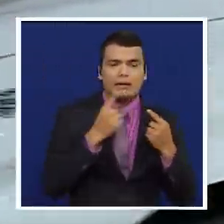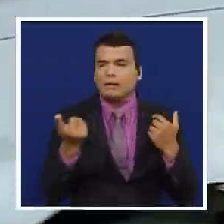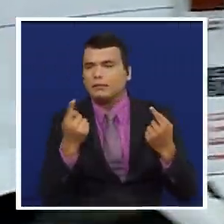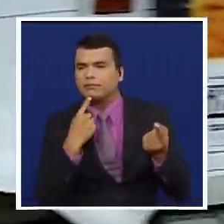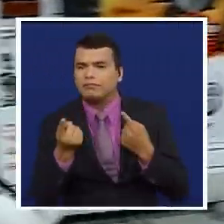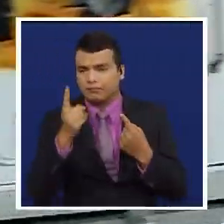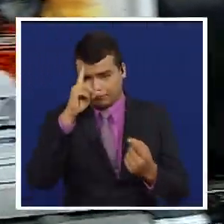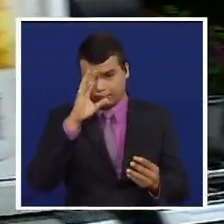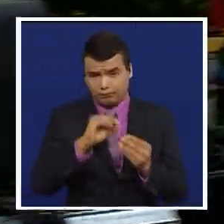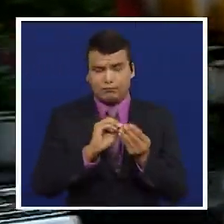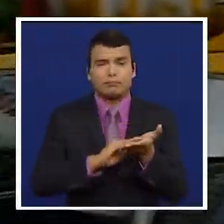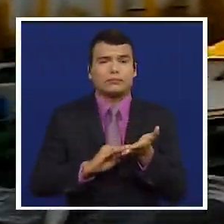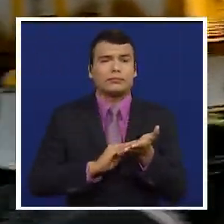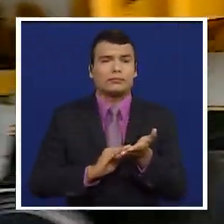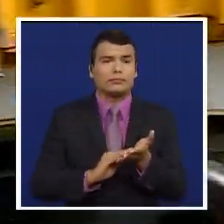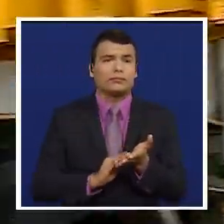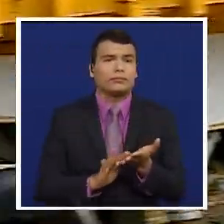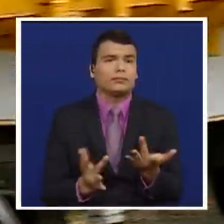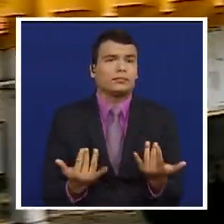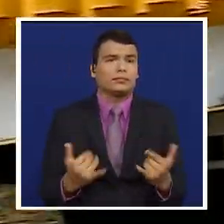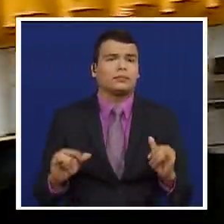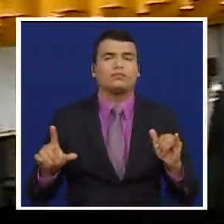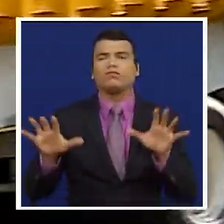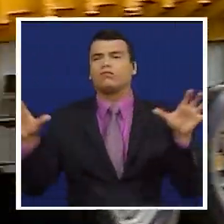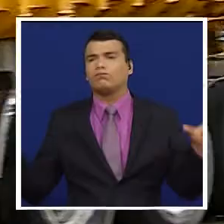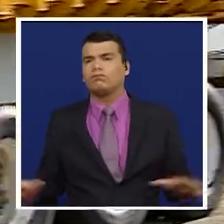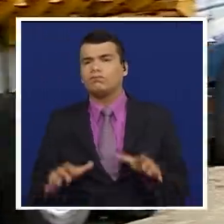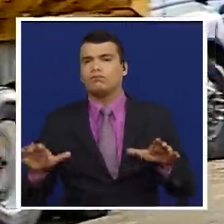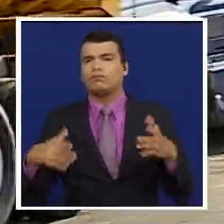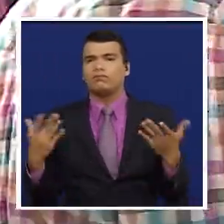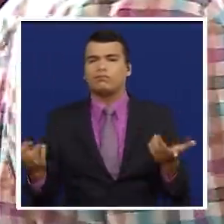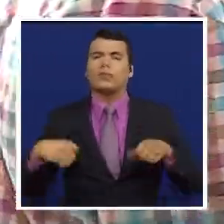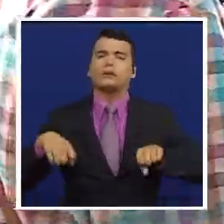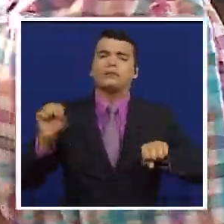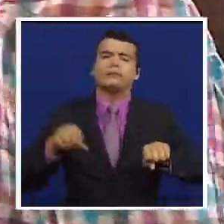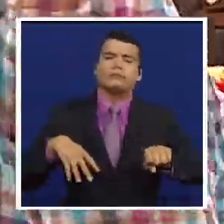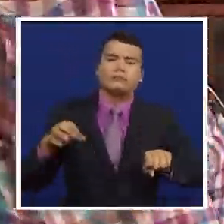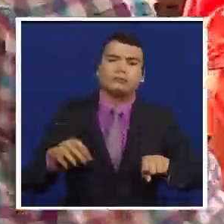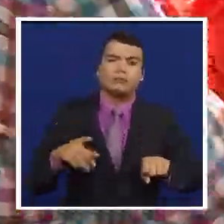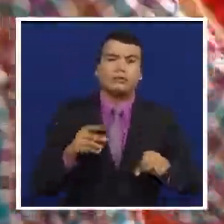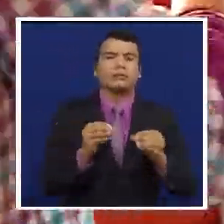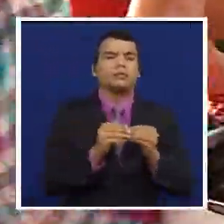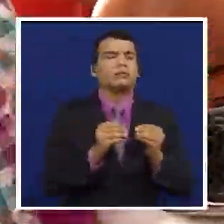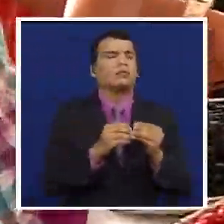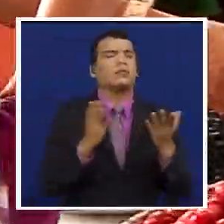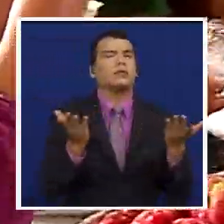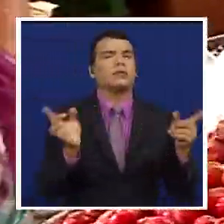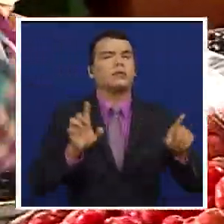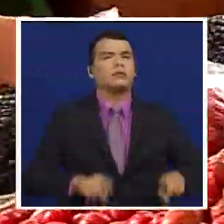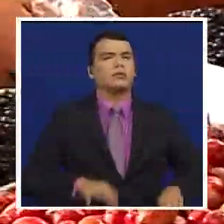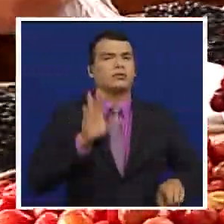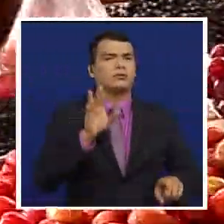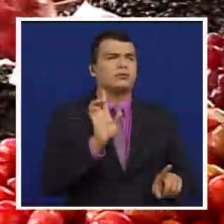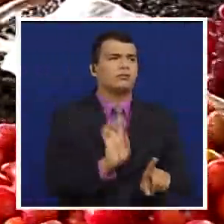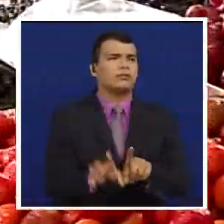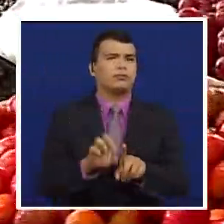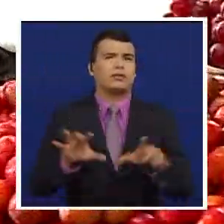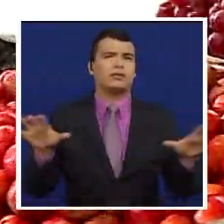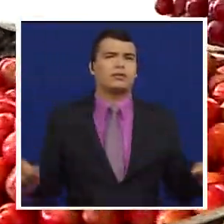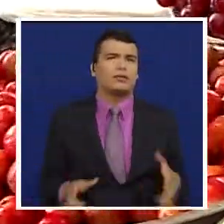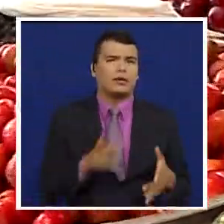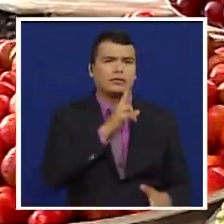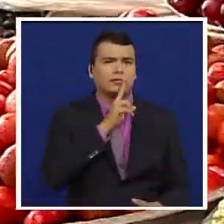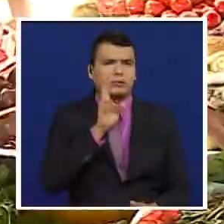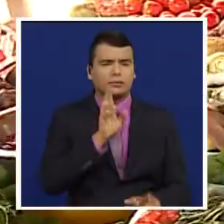lo cierto es que tanto actividades domésticas, tales como el mercado familiar, hasta las relacionadas con diferentes áreas de la economía